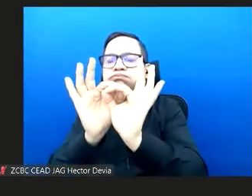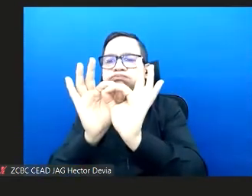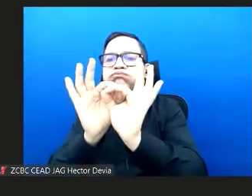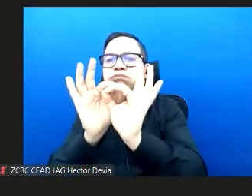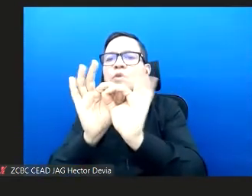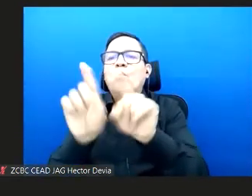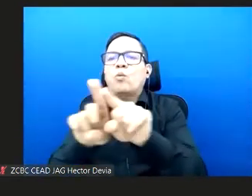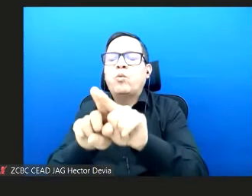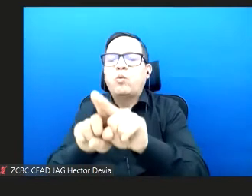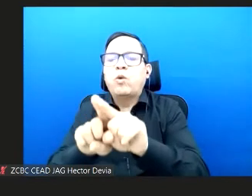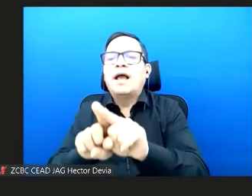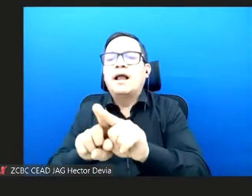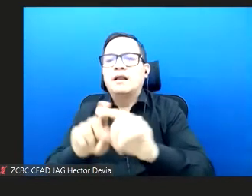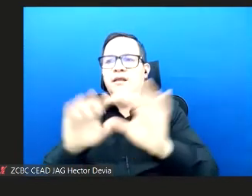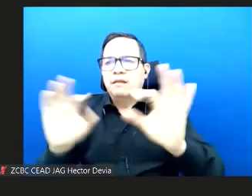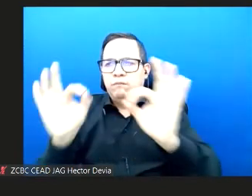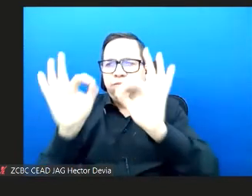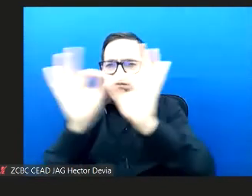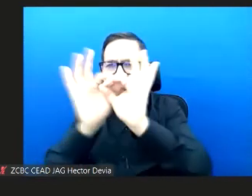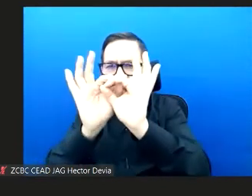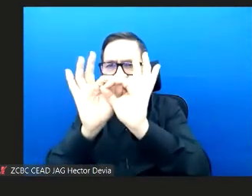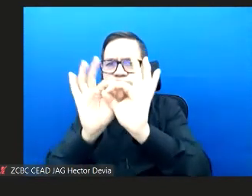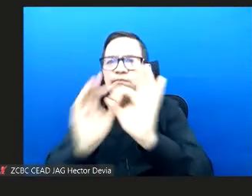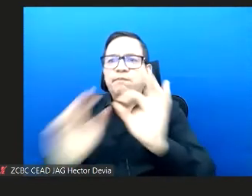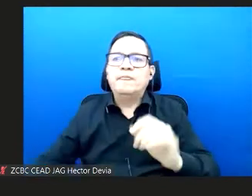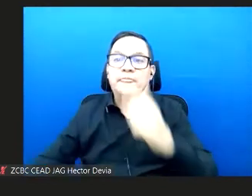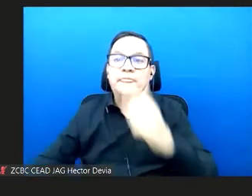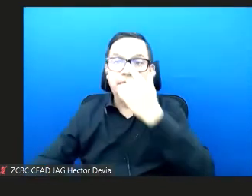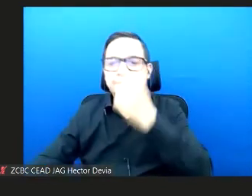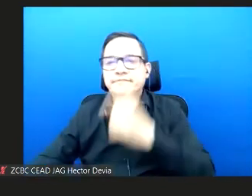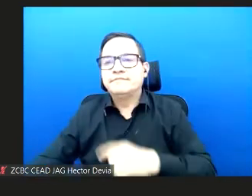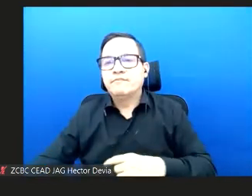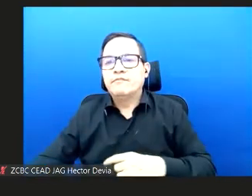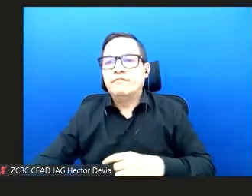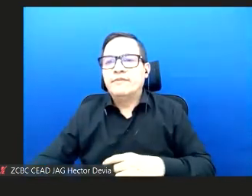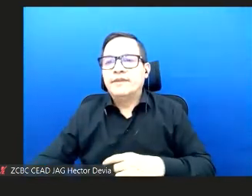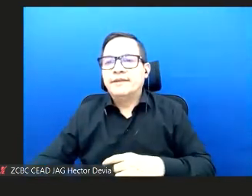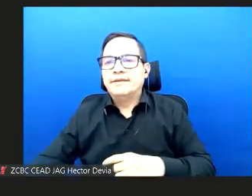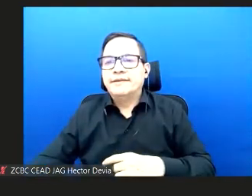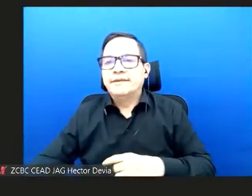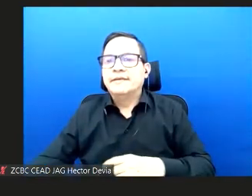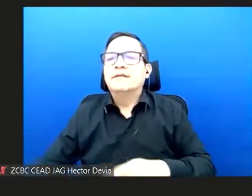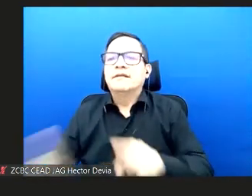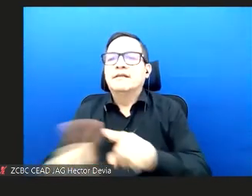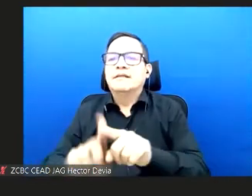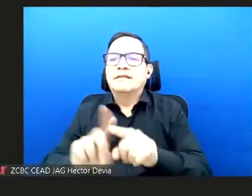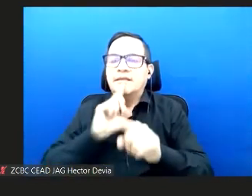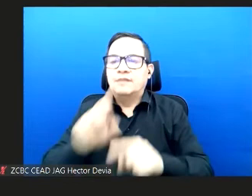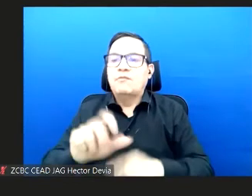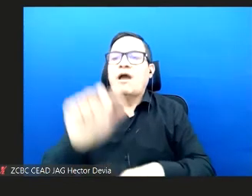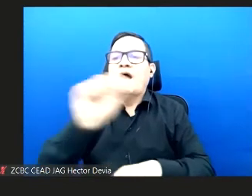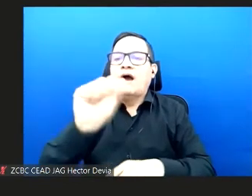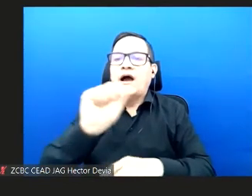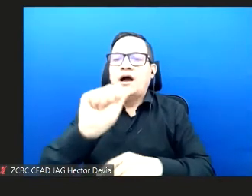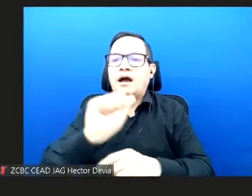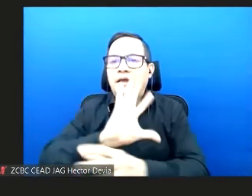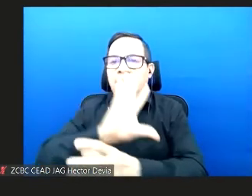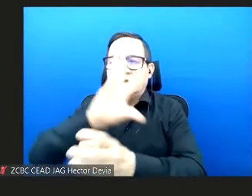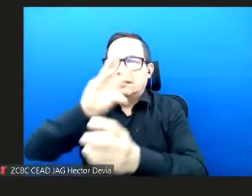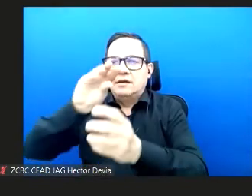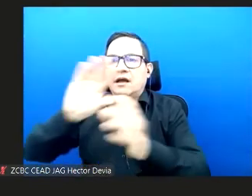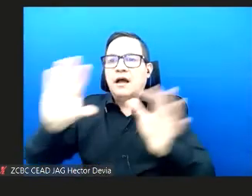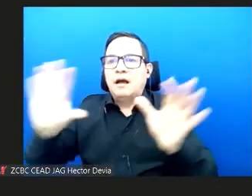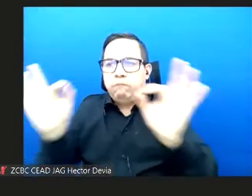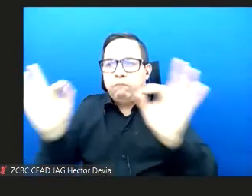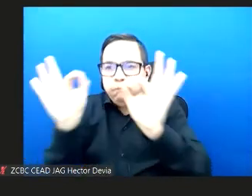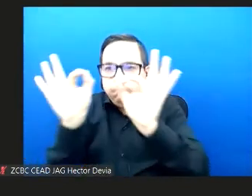intersección de esos dos conjuntos. ¿Sí? Entonces decimos que la A intersección B